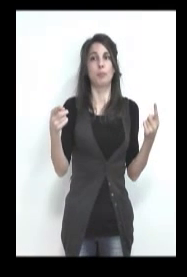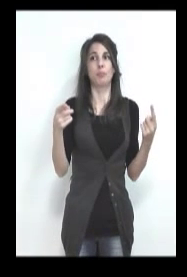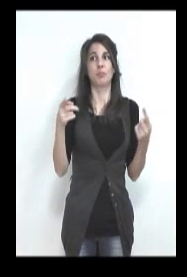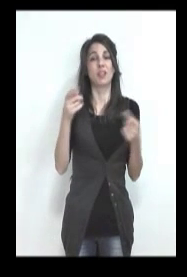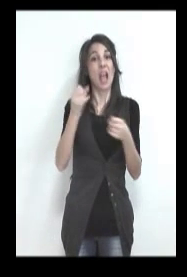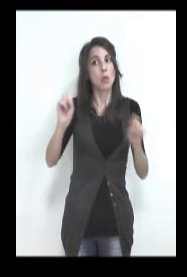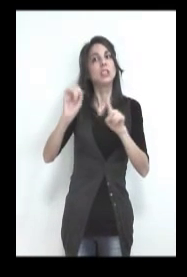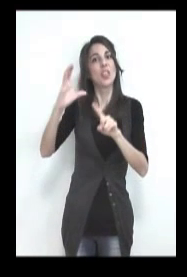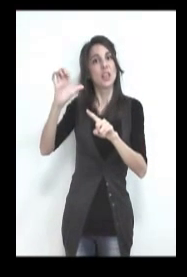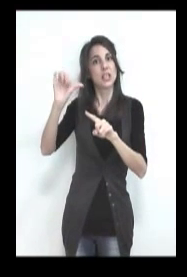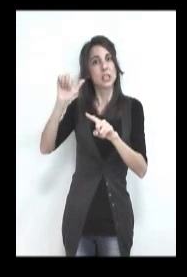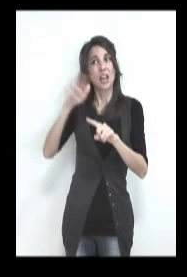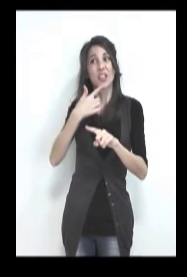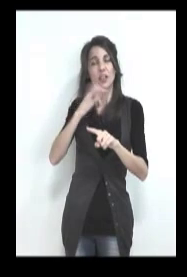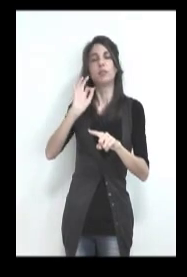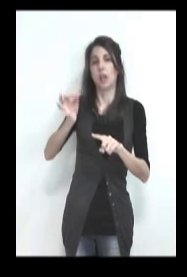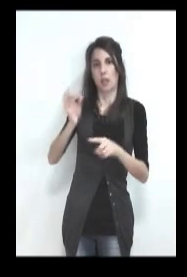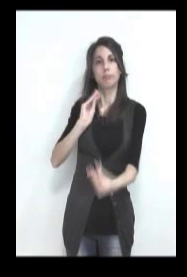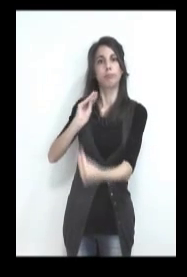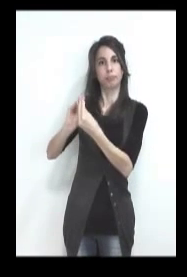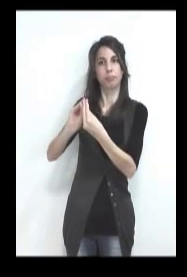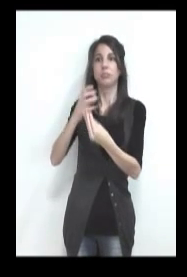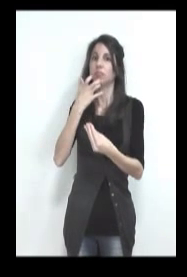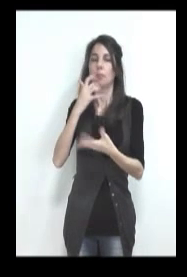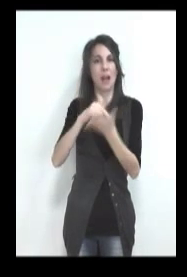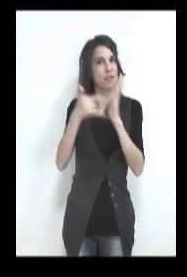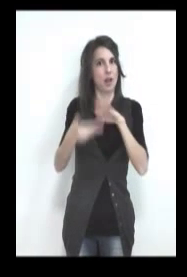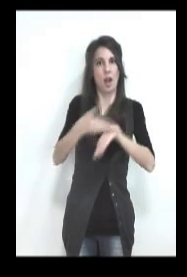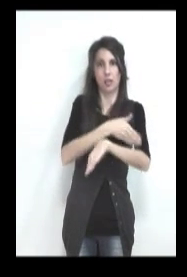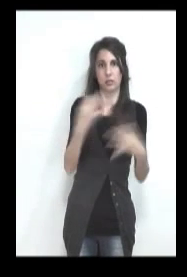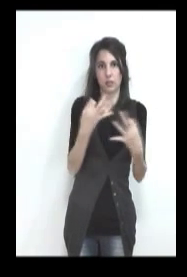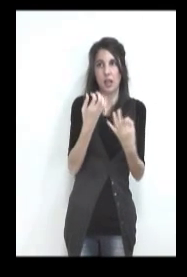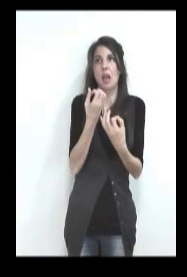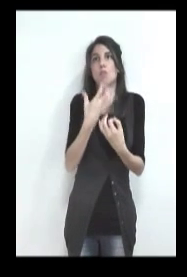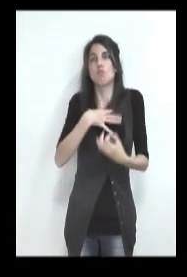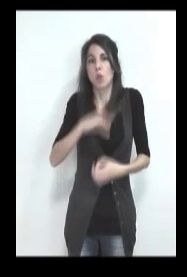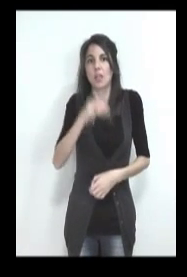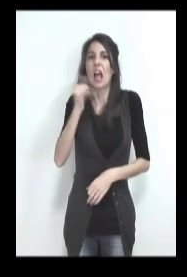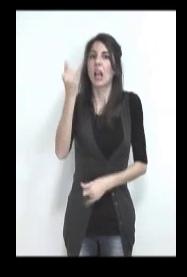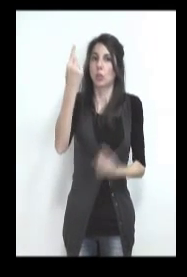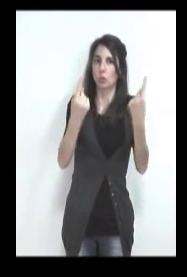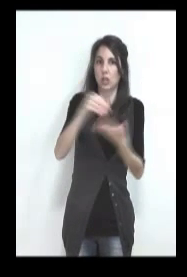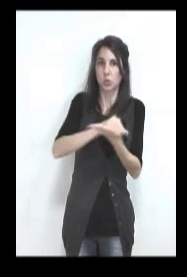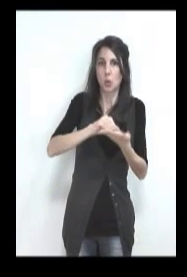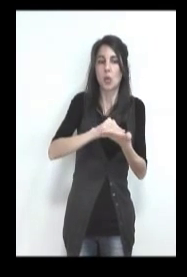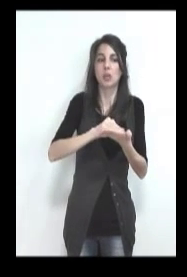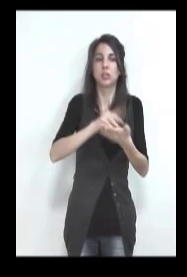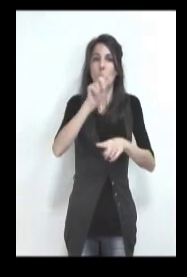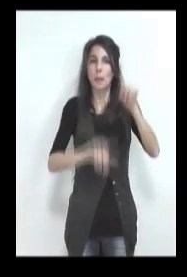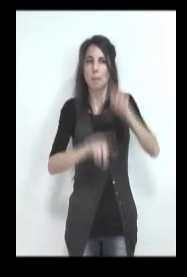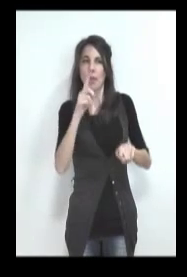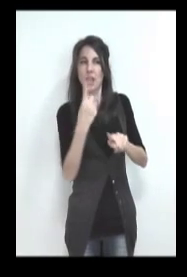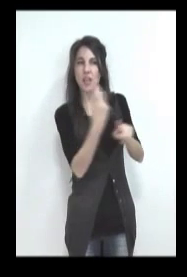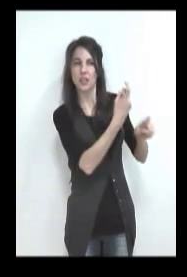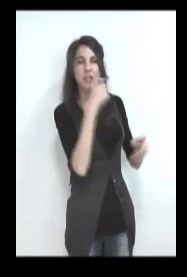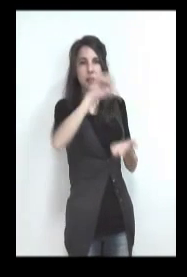que planificar cuando uno está planificando cosas. A lo mejor hay soluciones que se han desarrollado por la necesidad de las Smart Cities que pueden